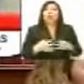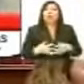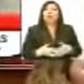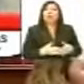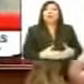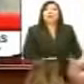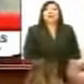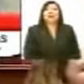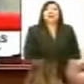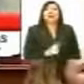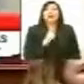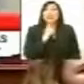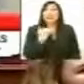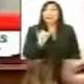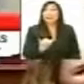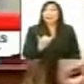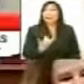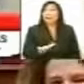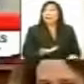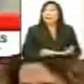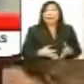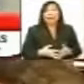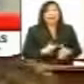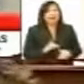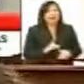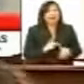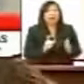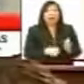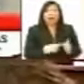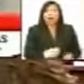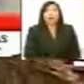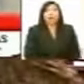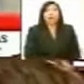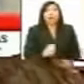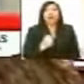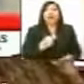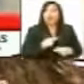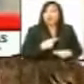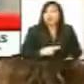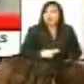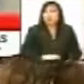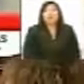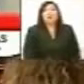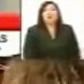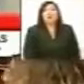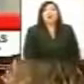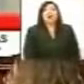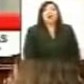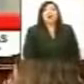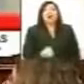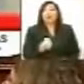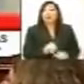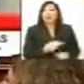Américas sea justamente este. Quizás antes Latinoamérica estaba bien acostumbrada a hablar de derechos humanos, de la lucha